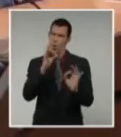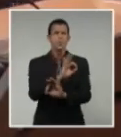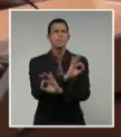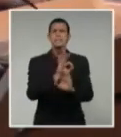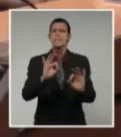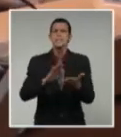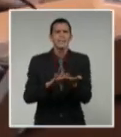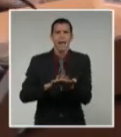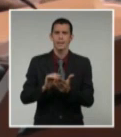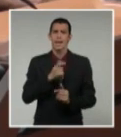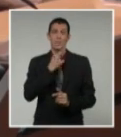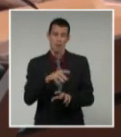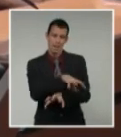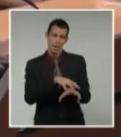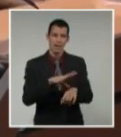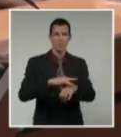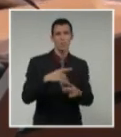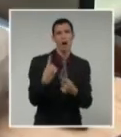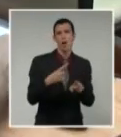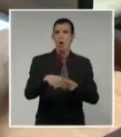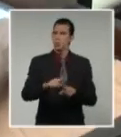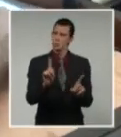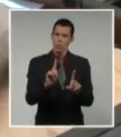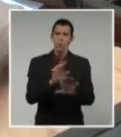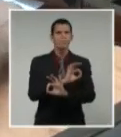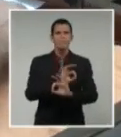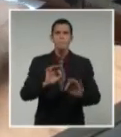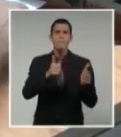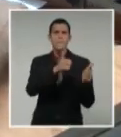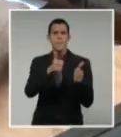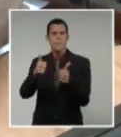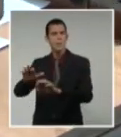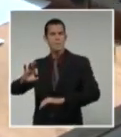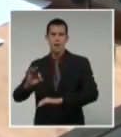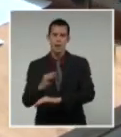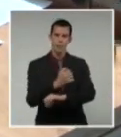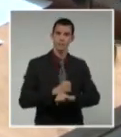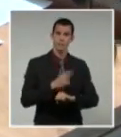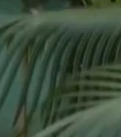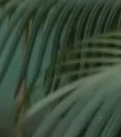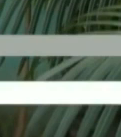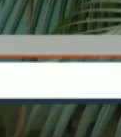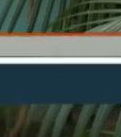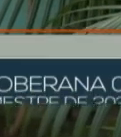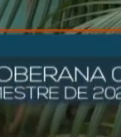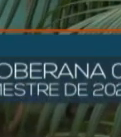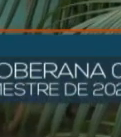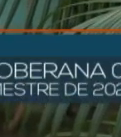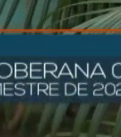porque viene con una base de trabajo de biotecnología desde otros estudios y otros resultados y le ha permitido